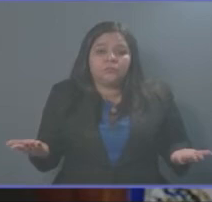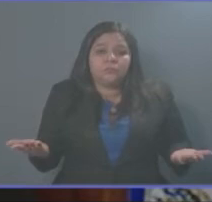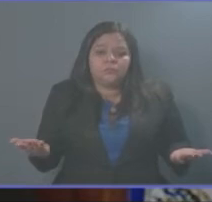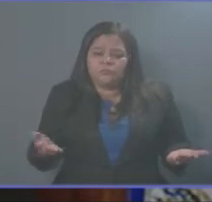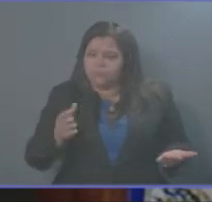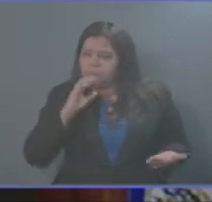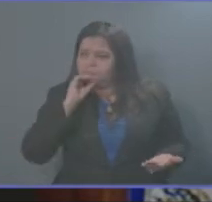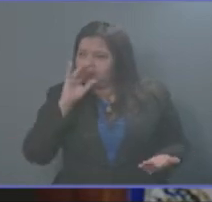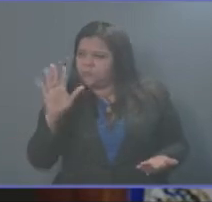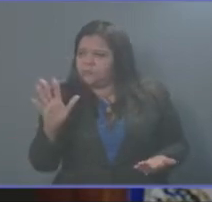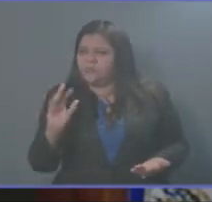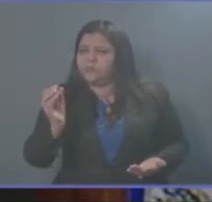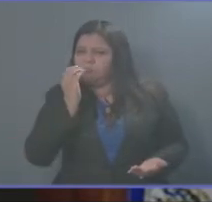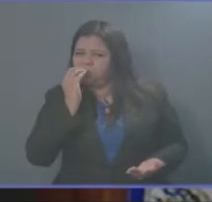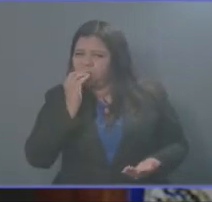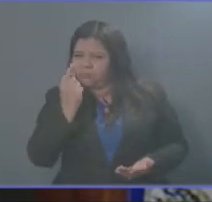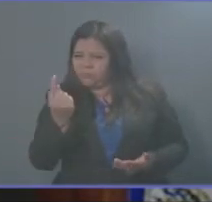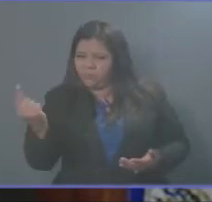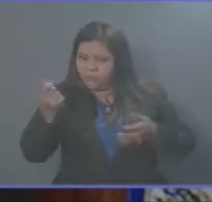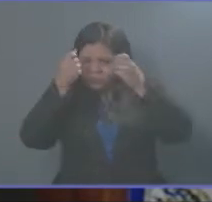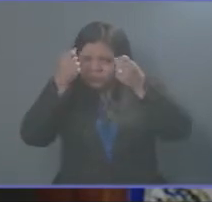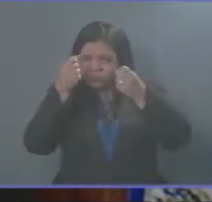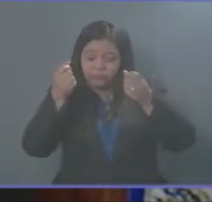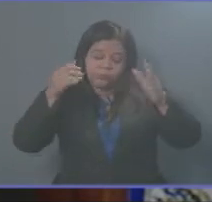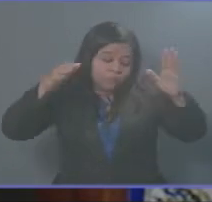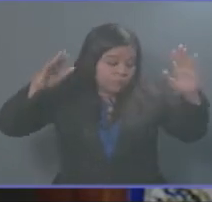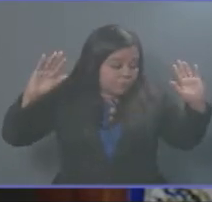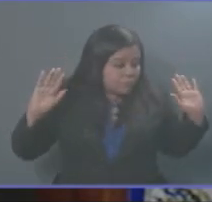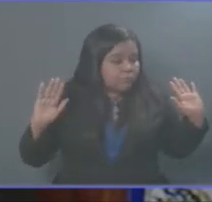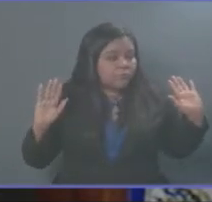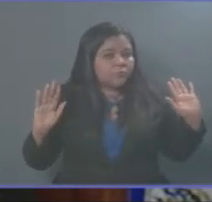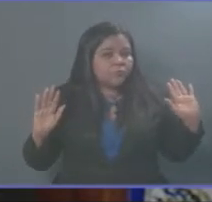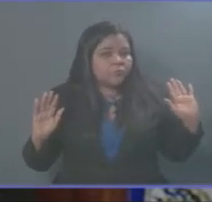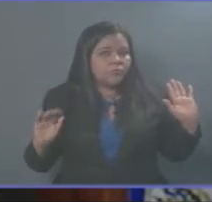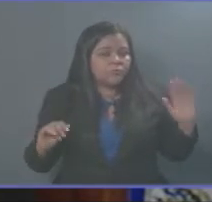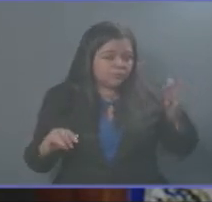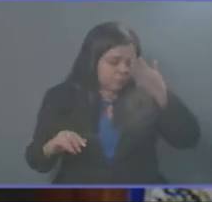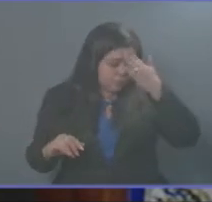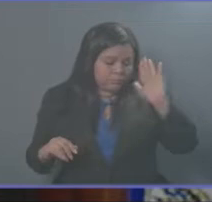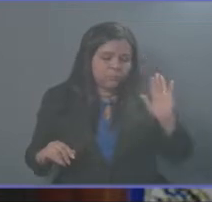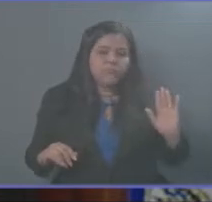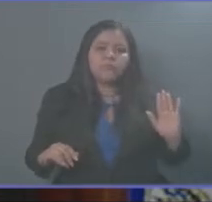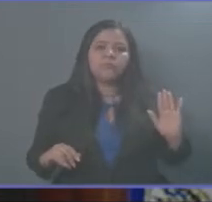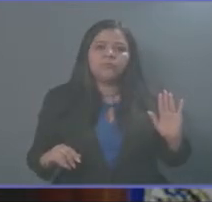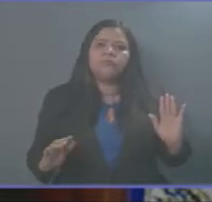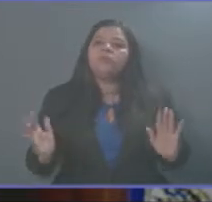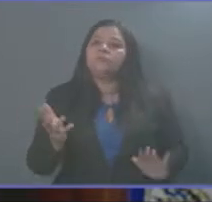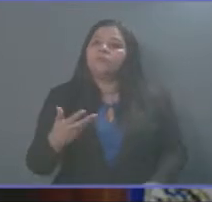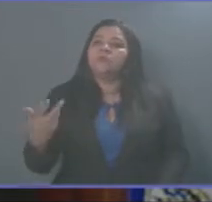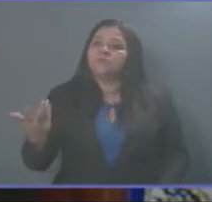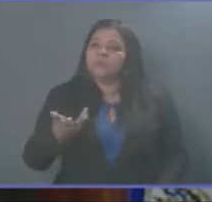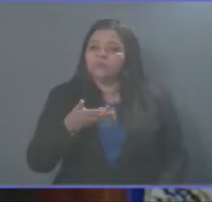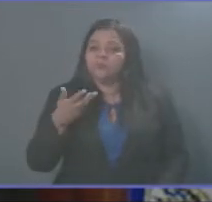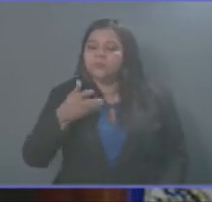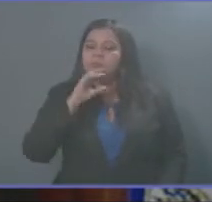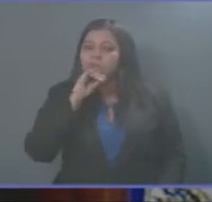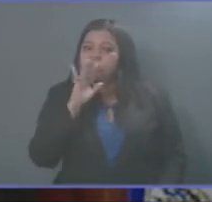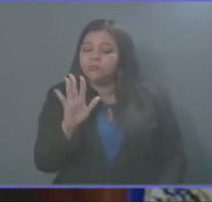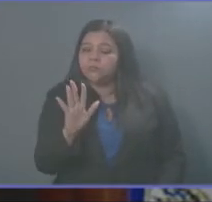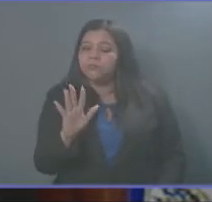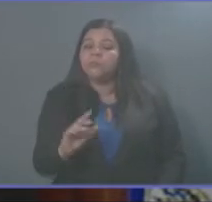dicho que en alimentación para reos. A mí no me consta. Porque estamos hablando de uno